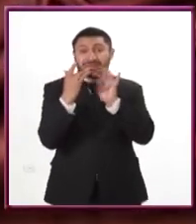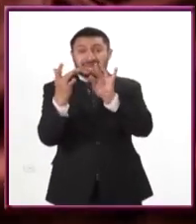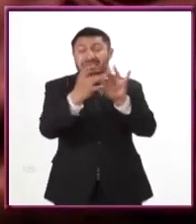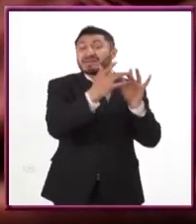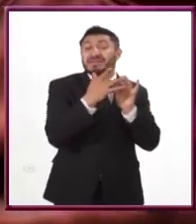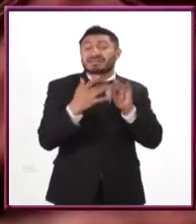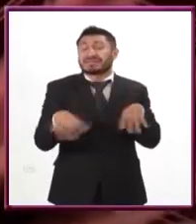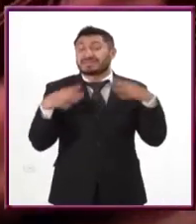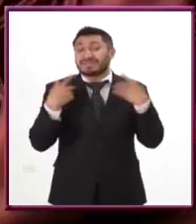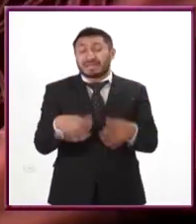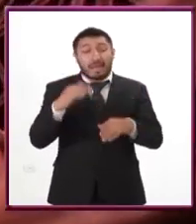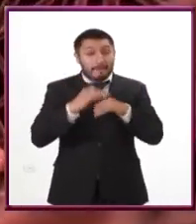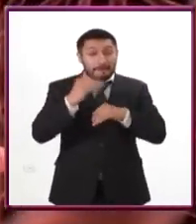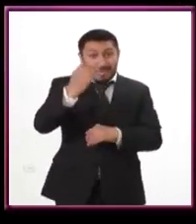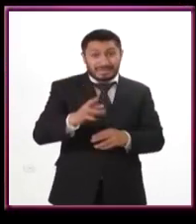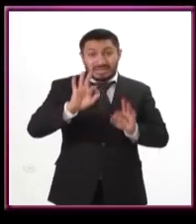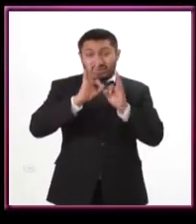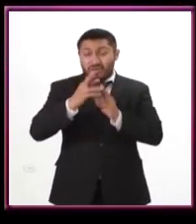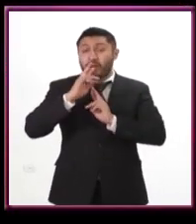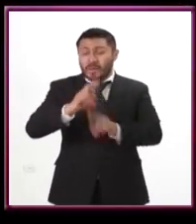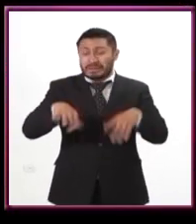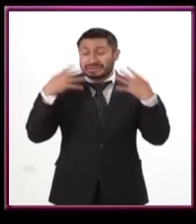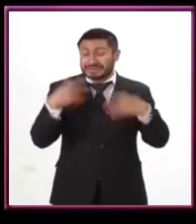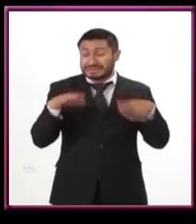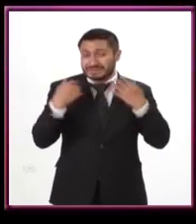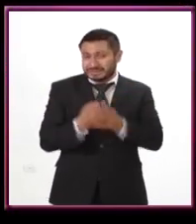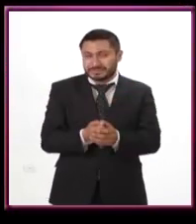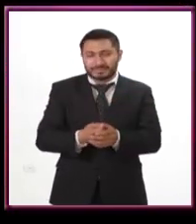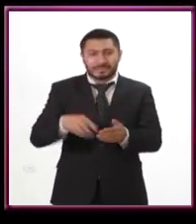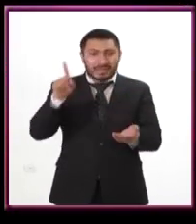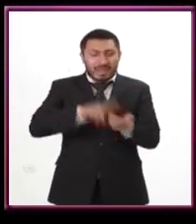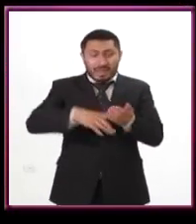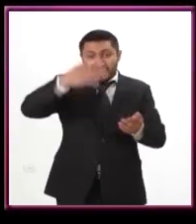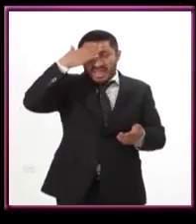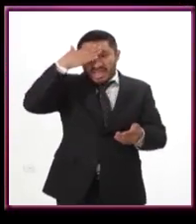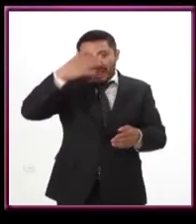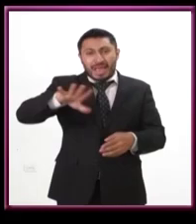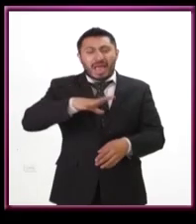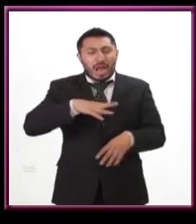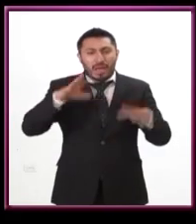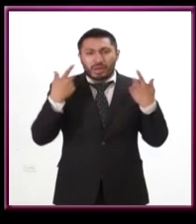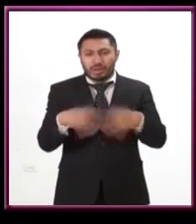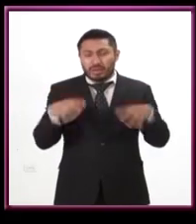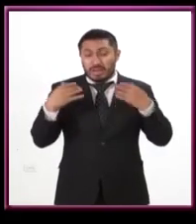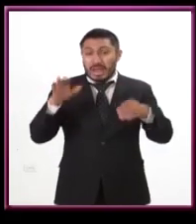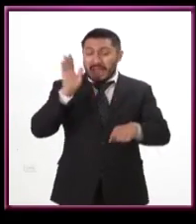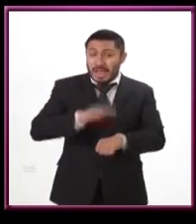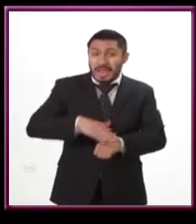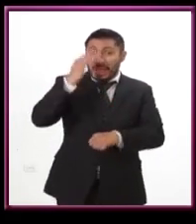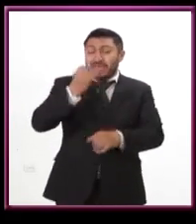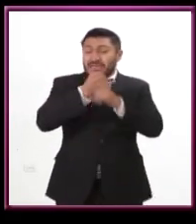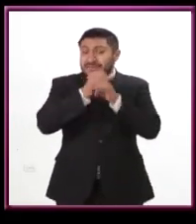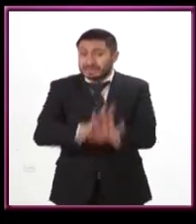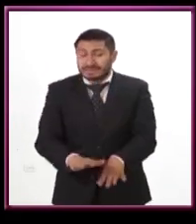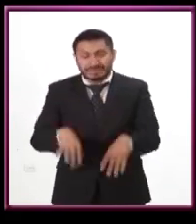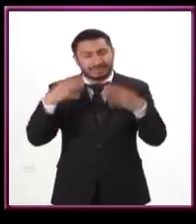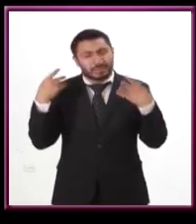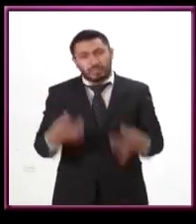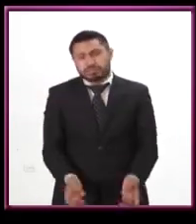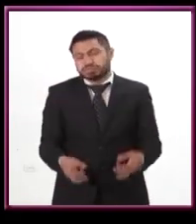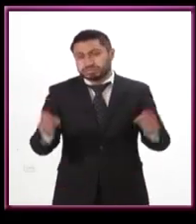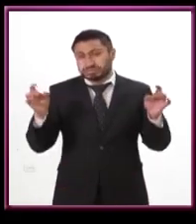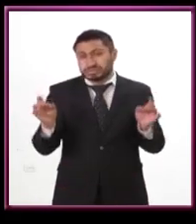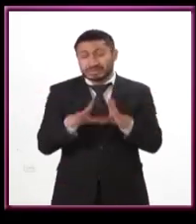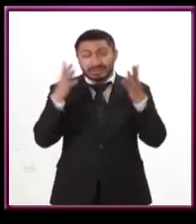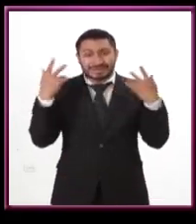de conectividad sináptica y capacidad de respuesta. La mente autista tiende a registrar más información y